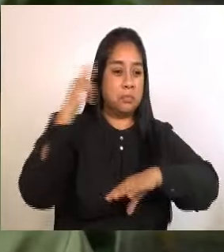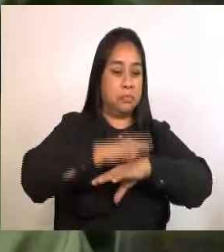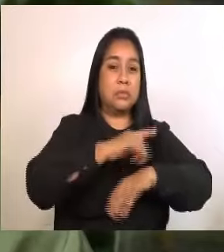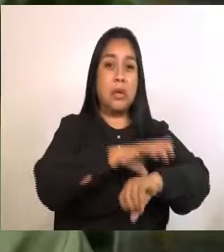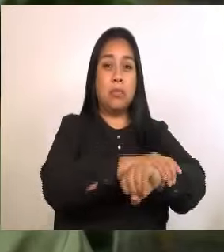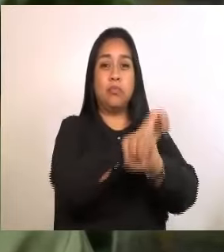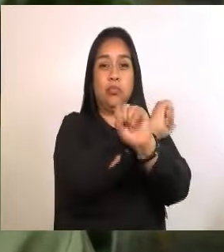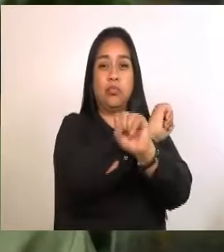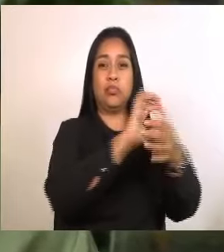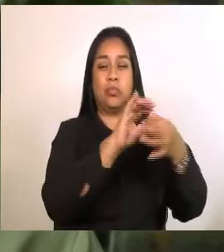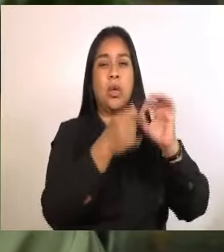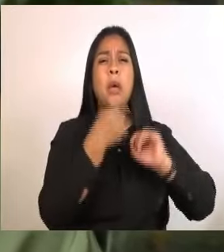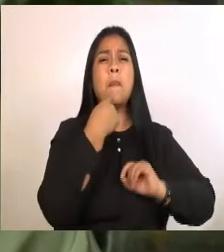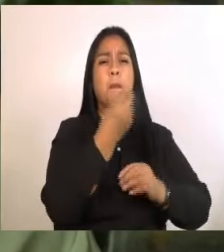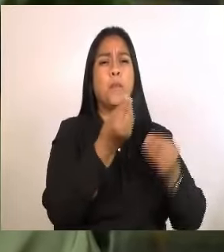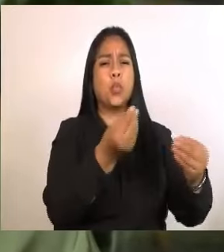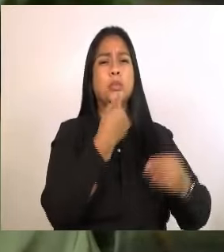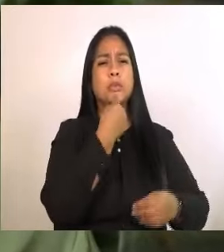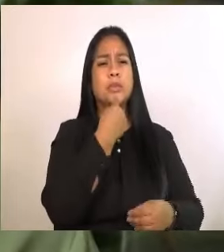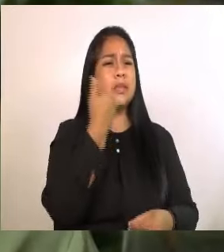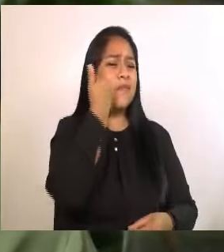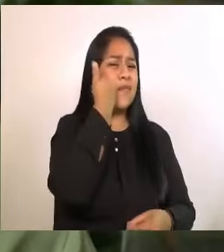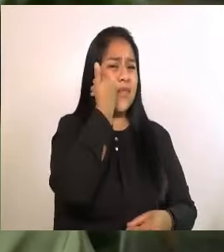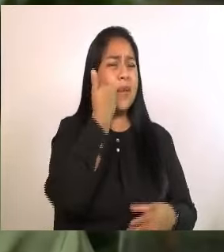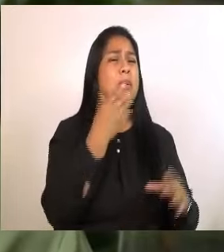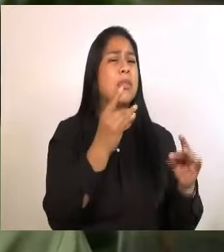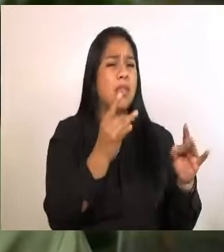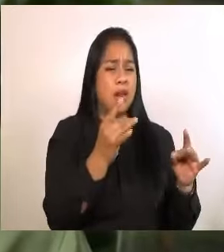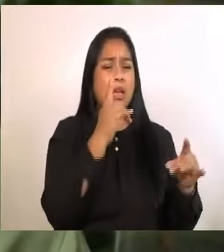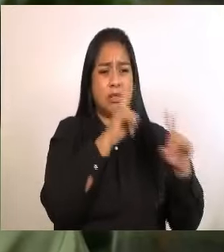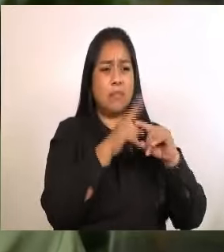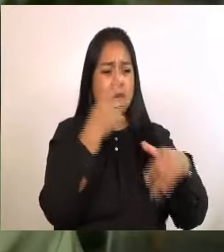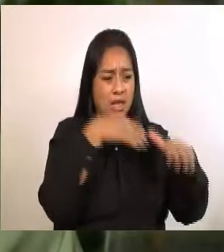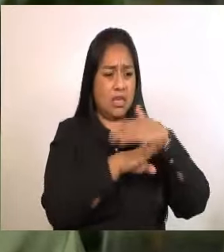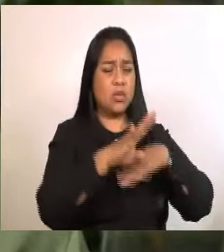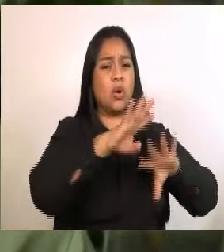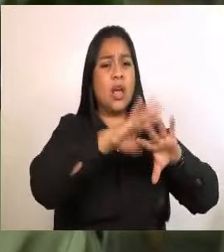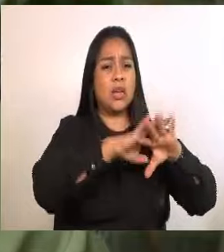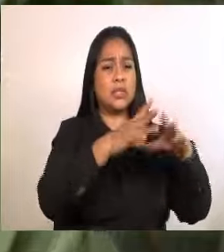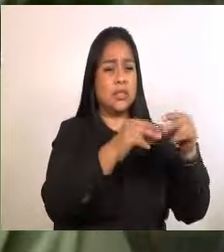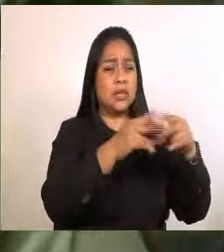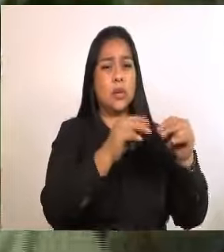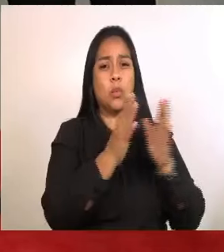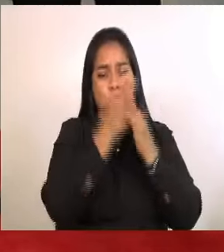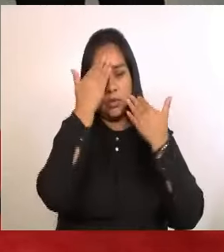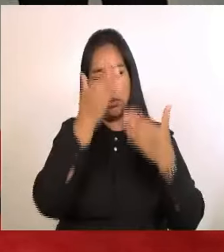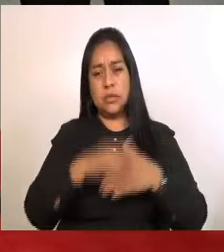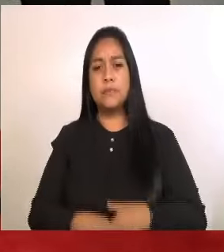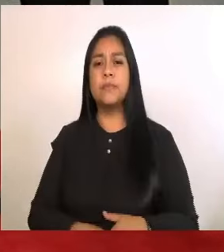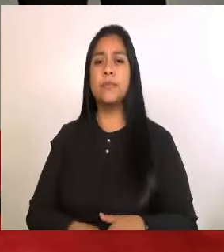que muchas se reportaban estados de salud delicadas dentro de las cárceles de Nicaragua. Gracias.